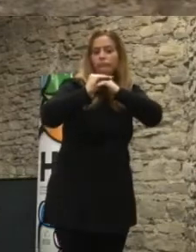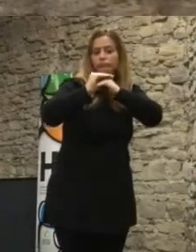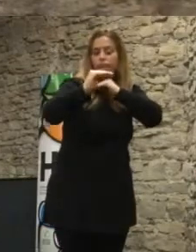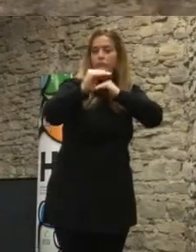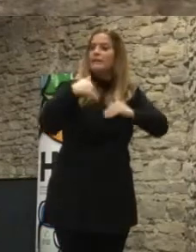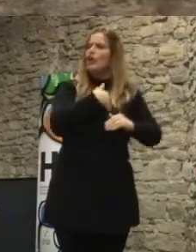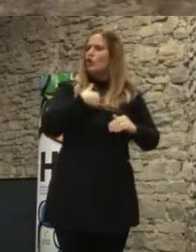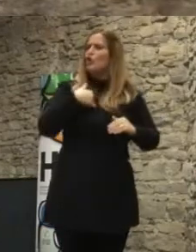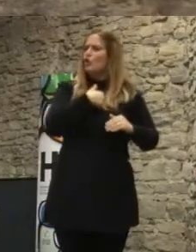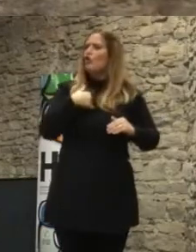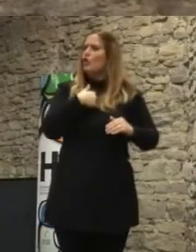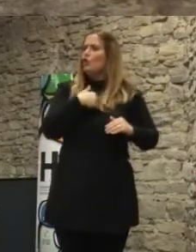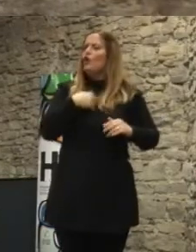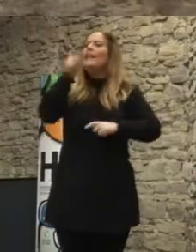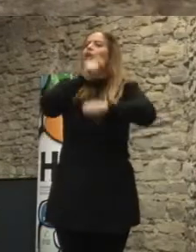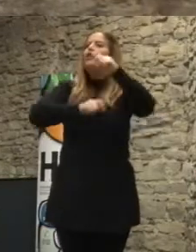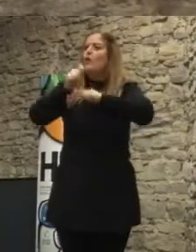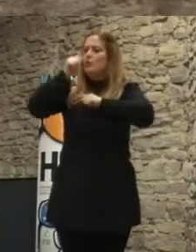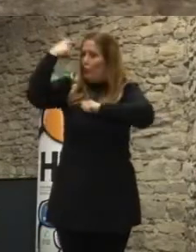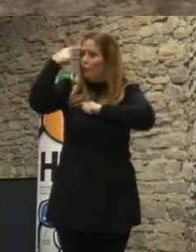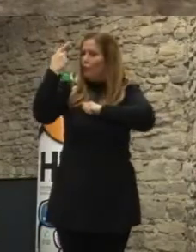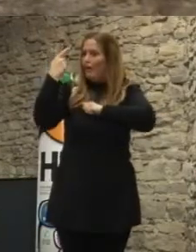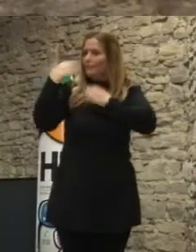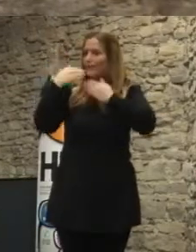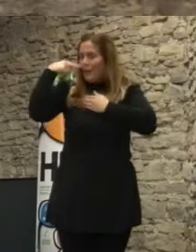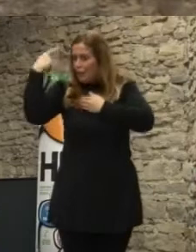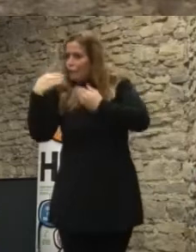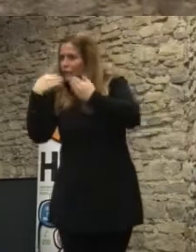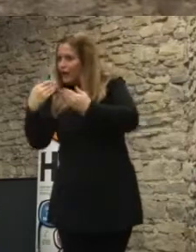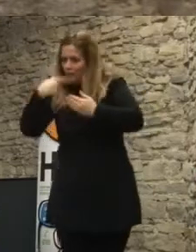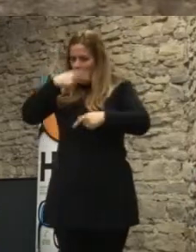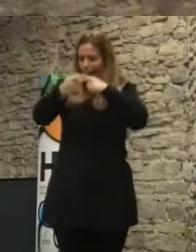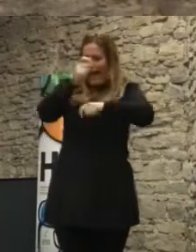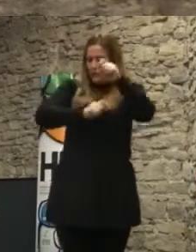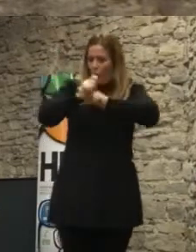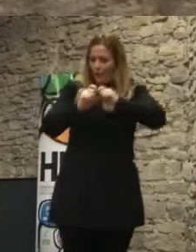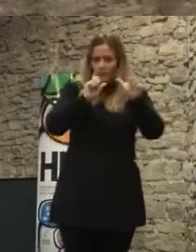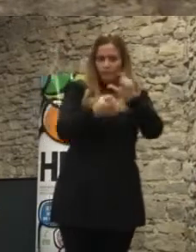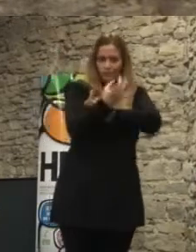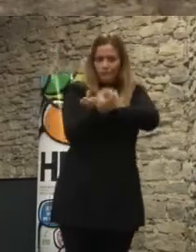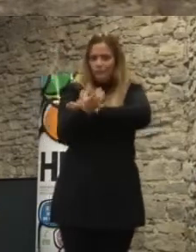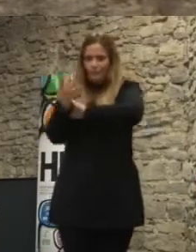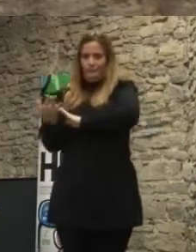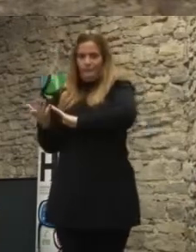papel que han jugado el asociacionismo cultural. Es imposible entenderlo. Es decir,